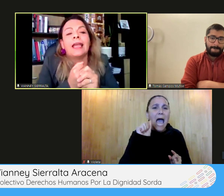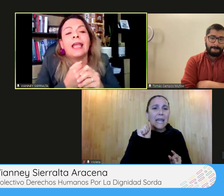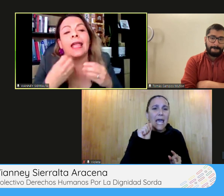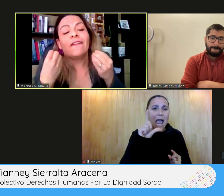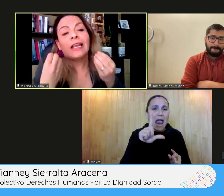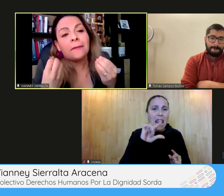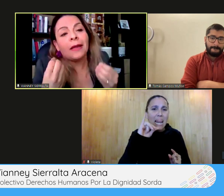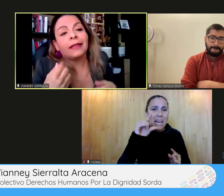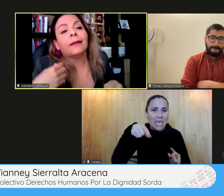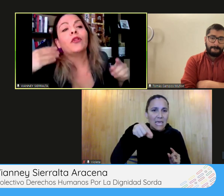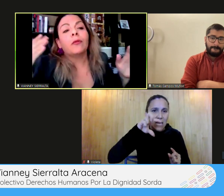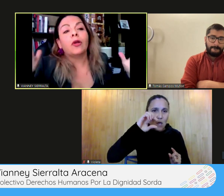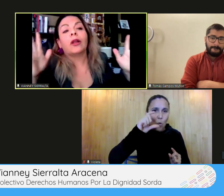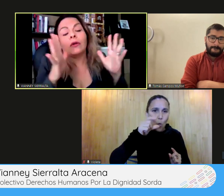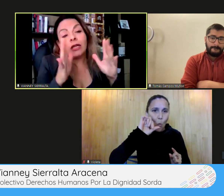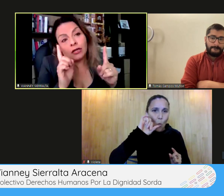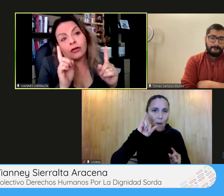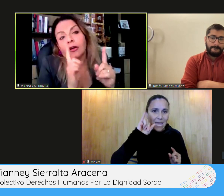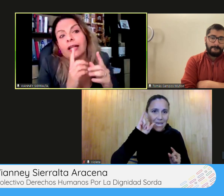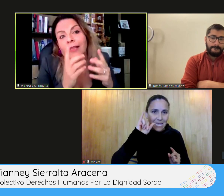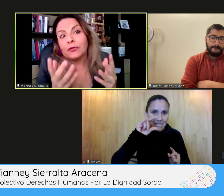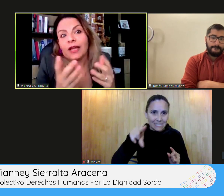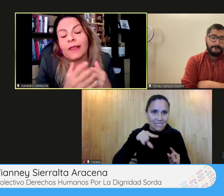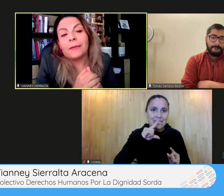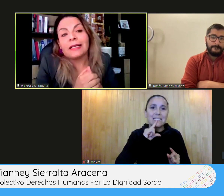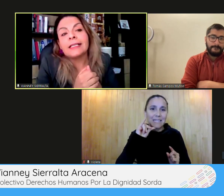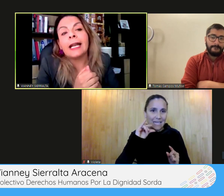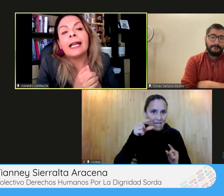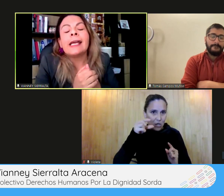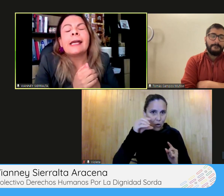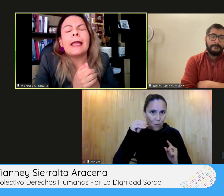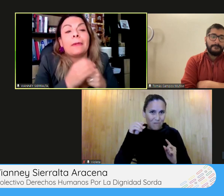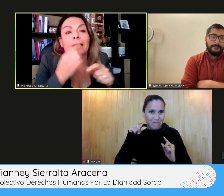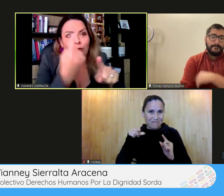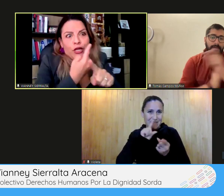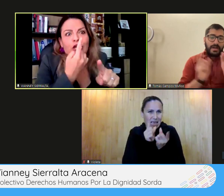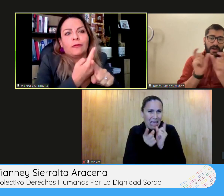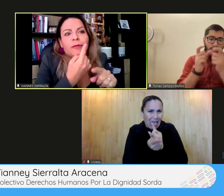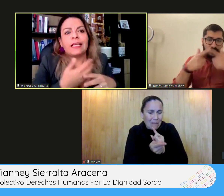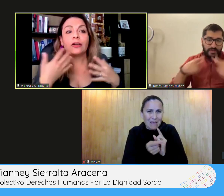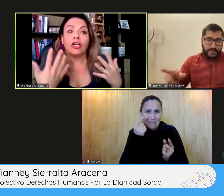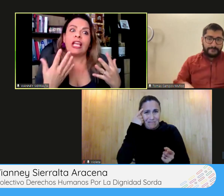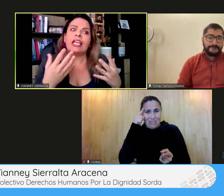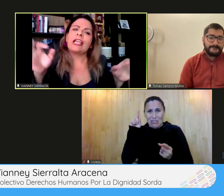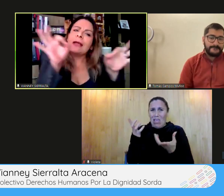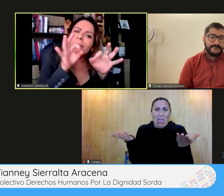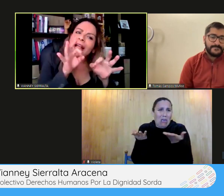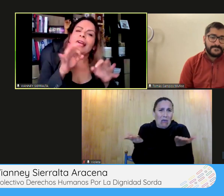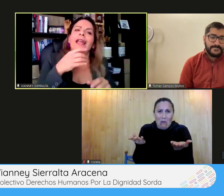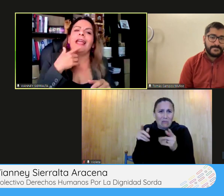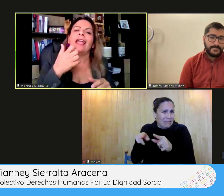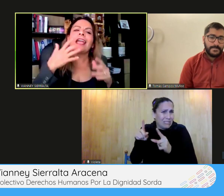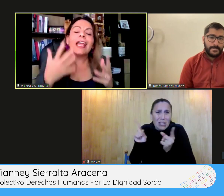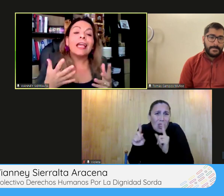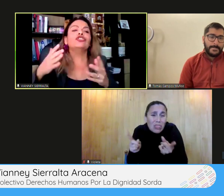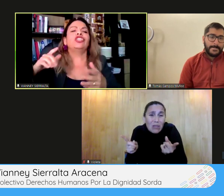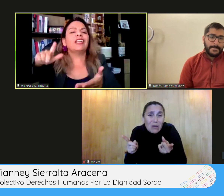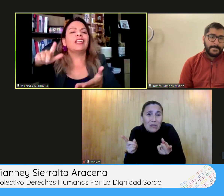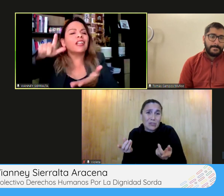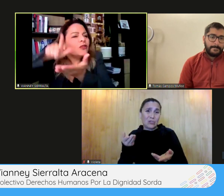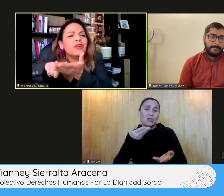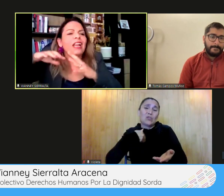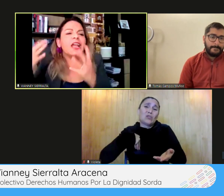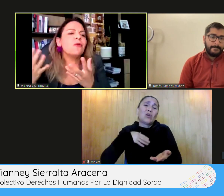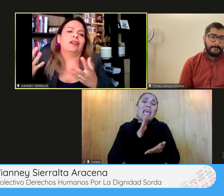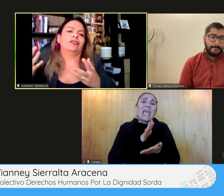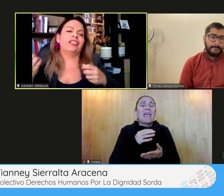preguntan? Felizmente pudimos reunirnos con la diputada Marzán para poder conversar con ella y explicarle que esto se